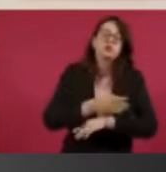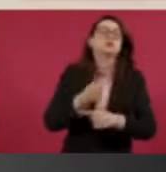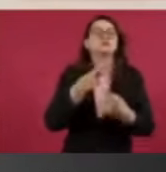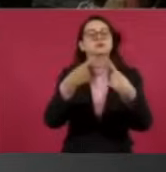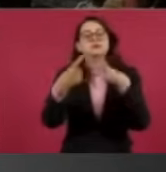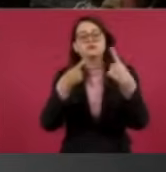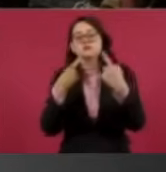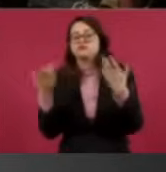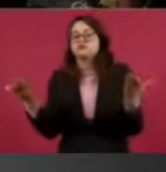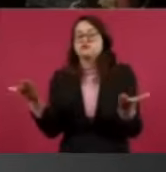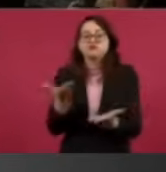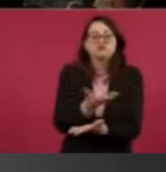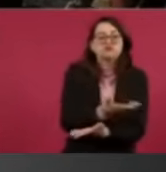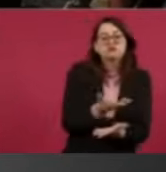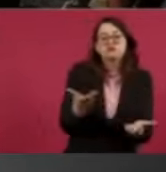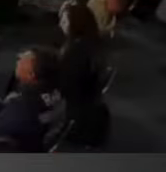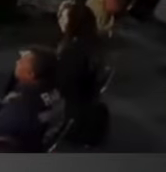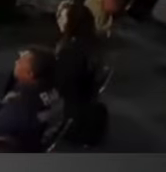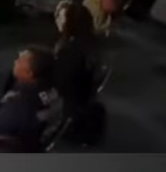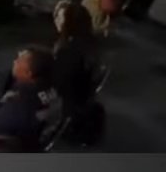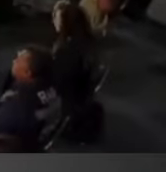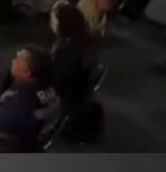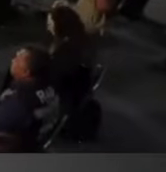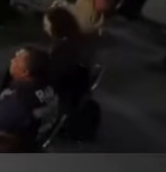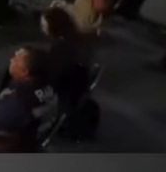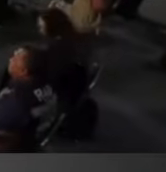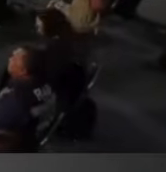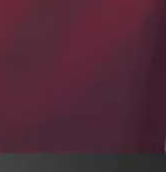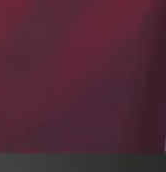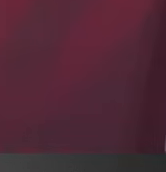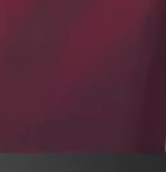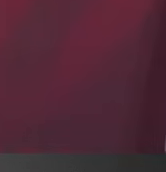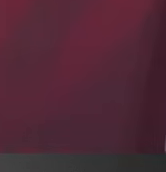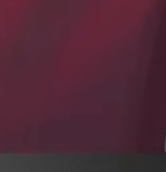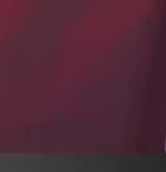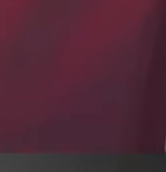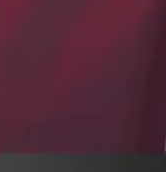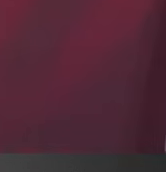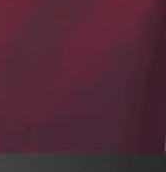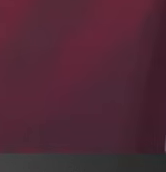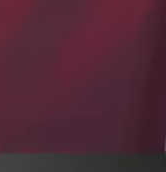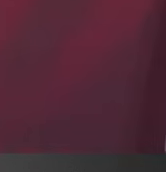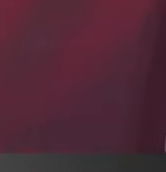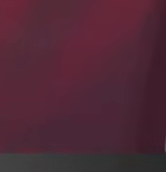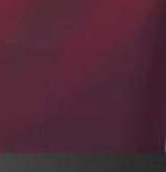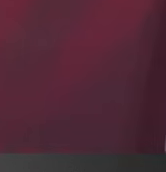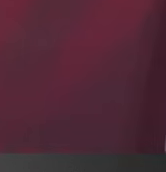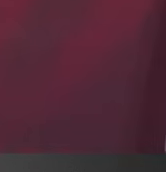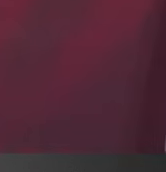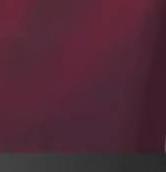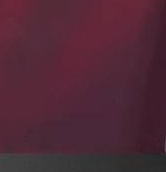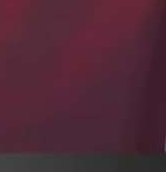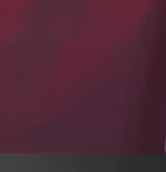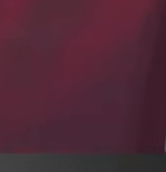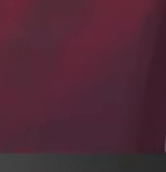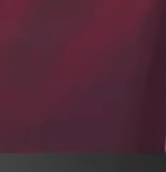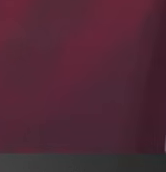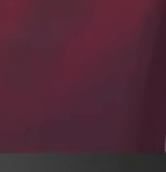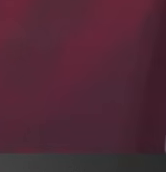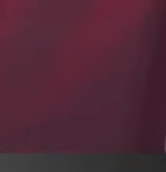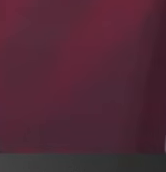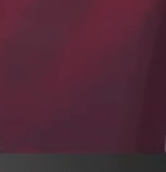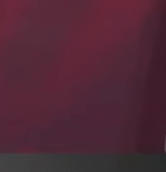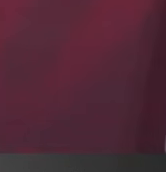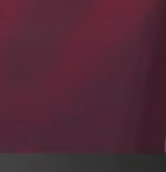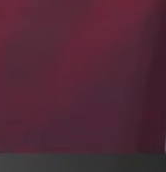Entonces, que no haya plazos así. El 12 ya ¿cuántos